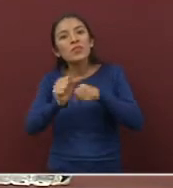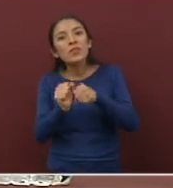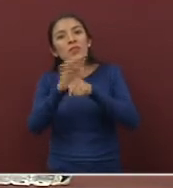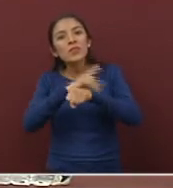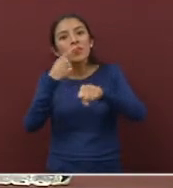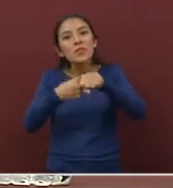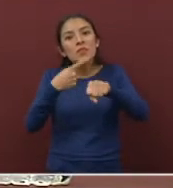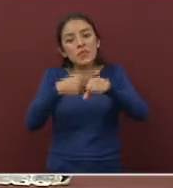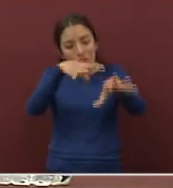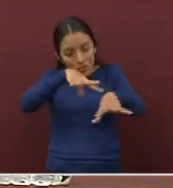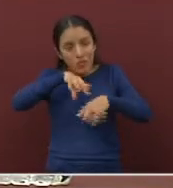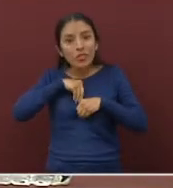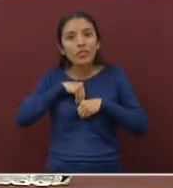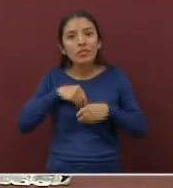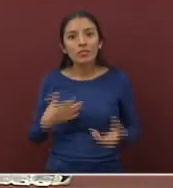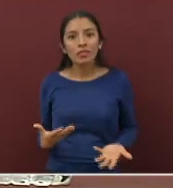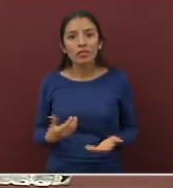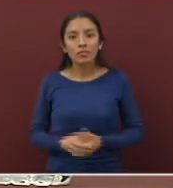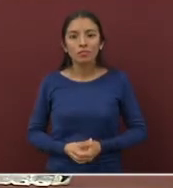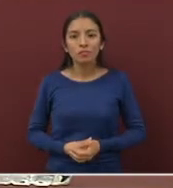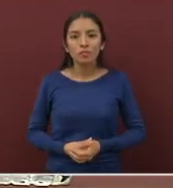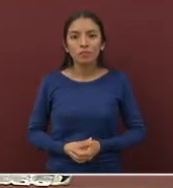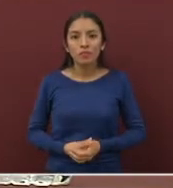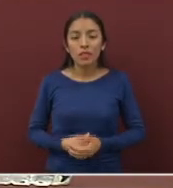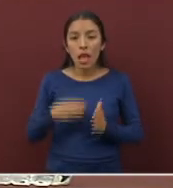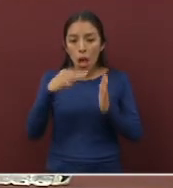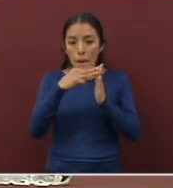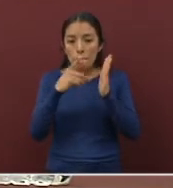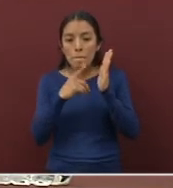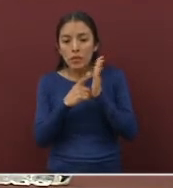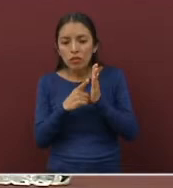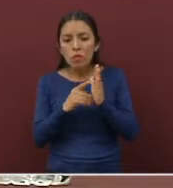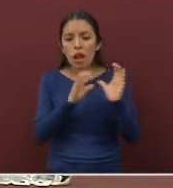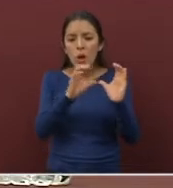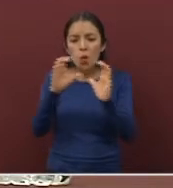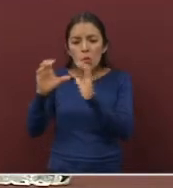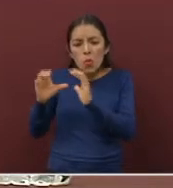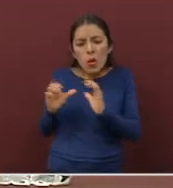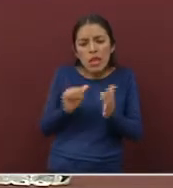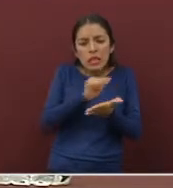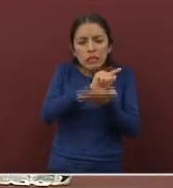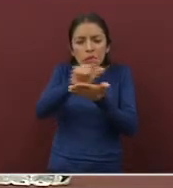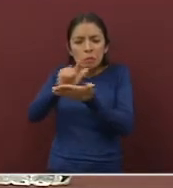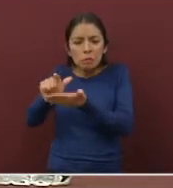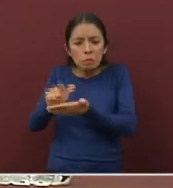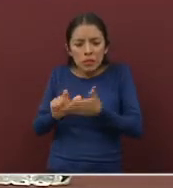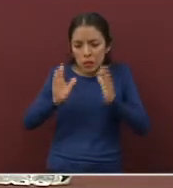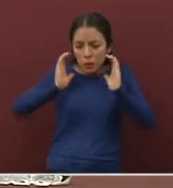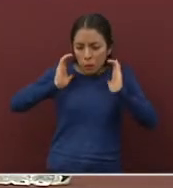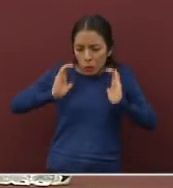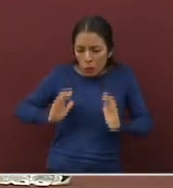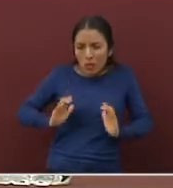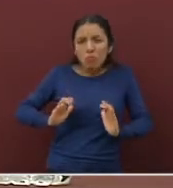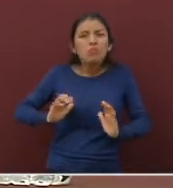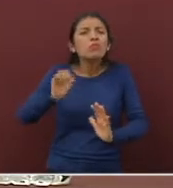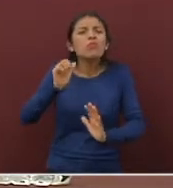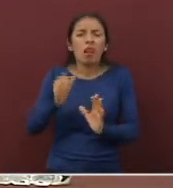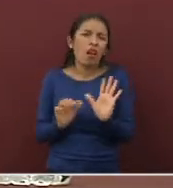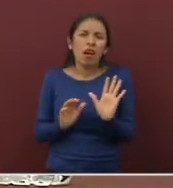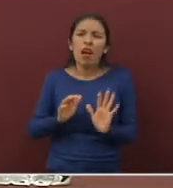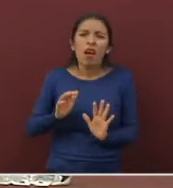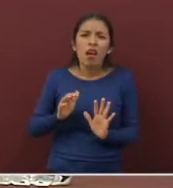los métodos de cuidado e higiene personal no son nuevos no son nuevos familia veracruzana siempre han